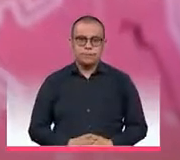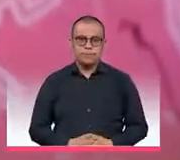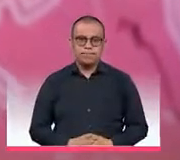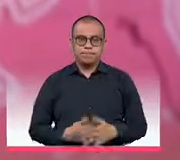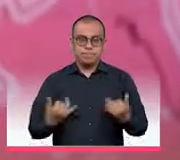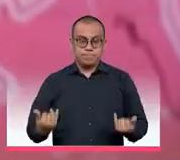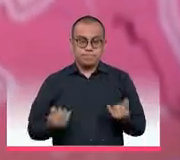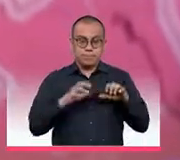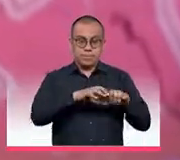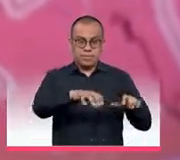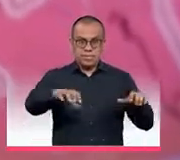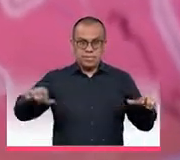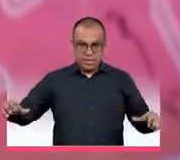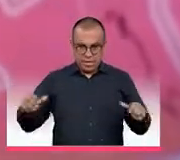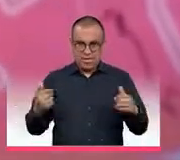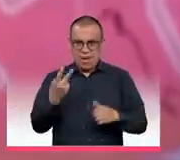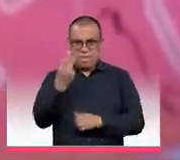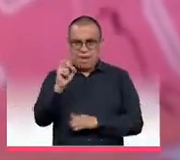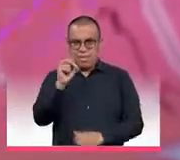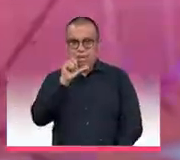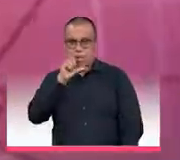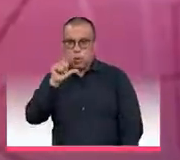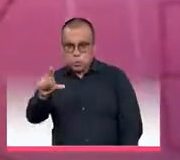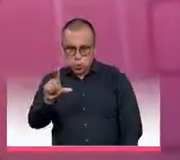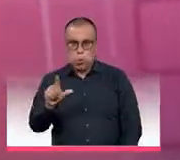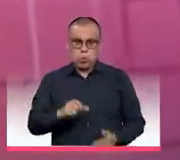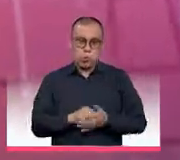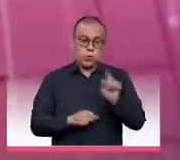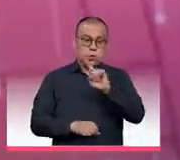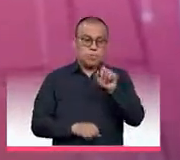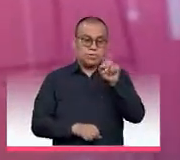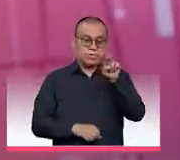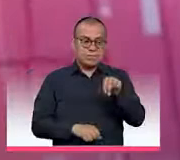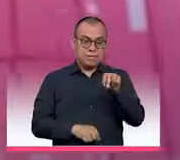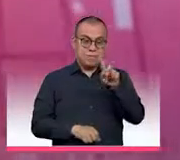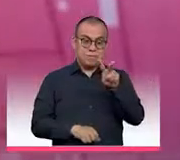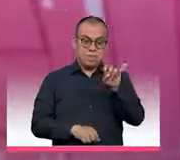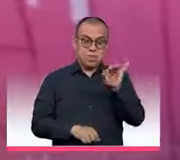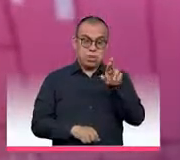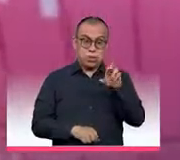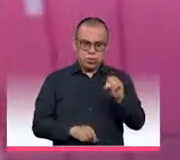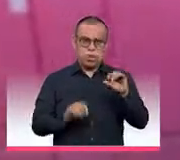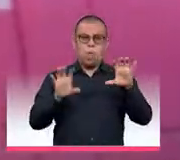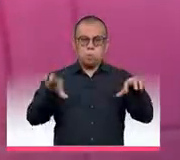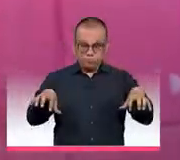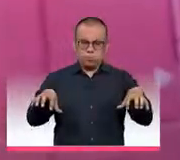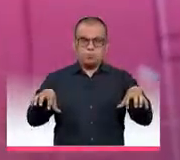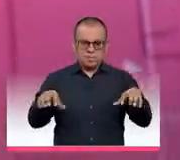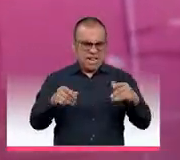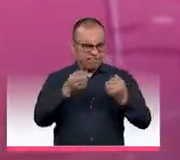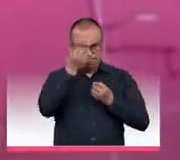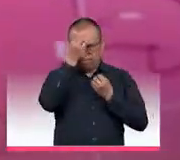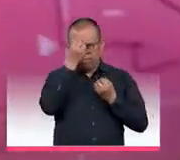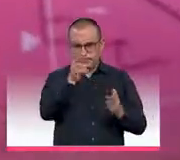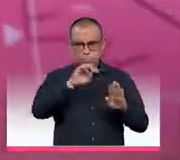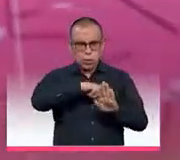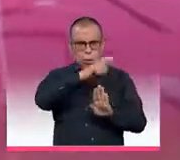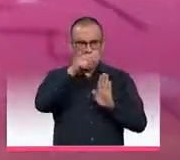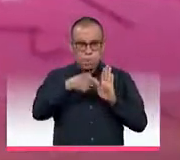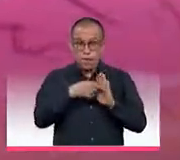Zonas como San Victorino y el 20 de julio dieron ejemplo en el primer día de la cuarentena estricta. Quienes no cumplieron con la medida